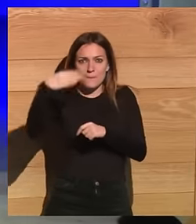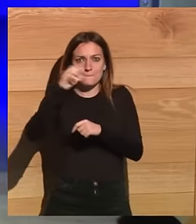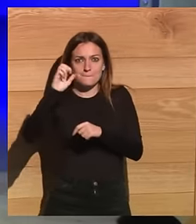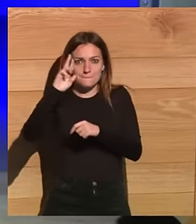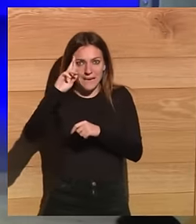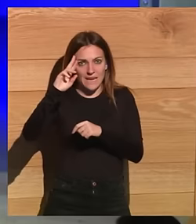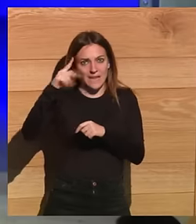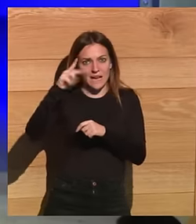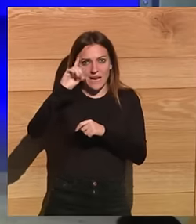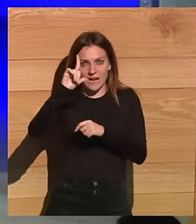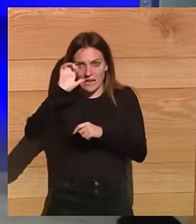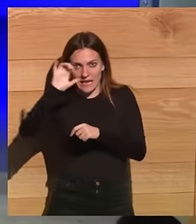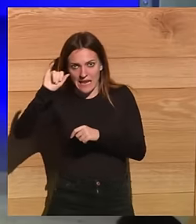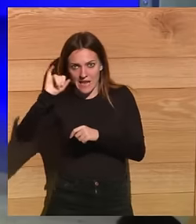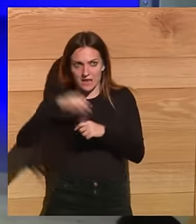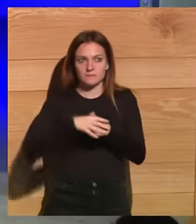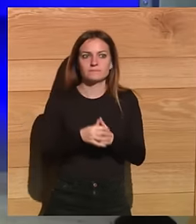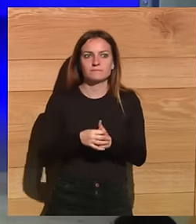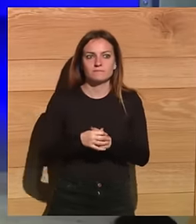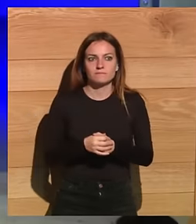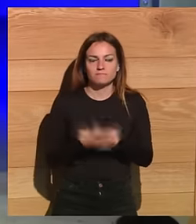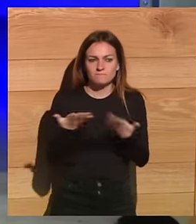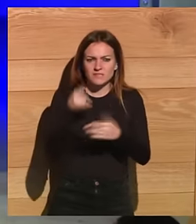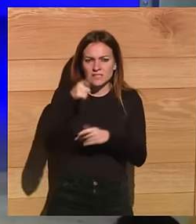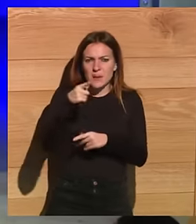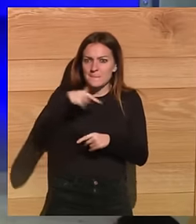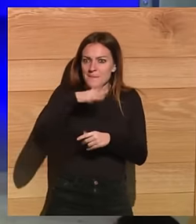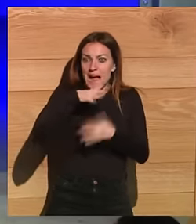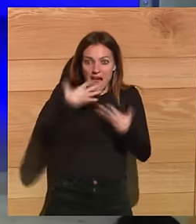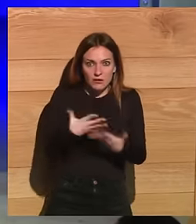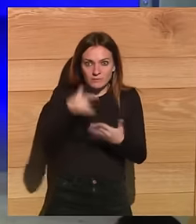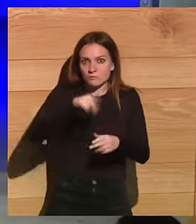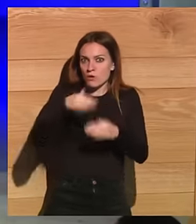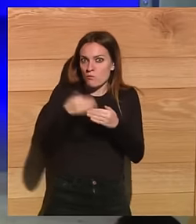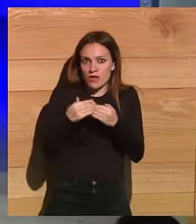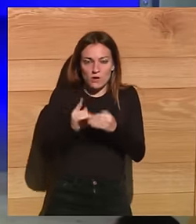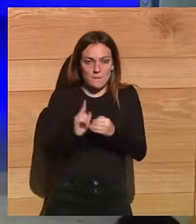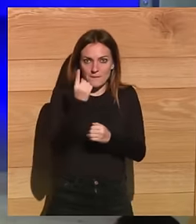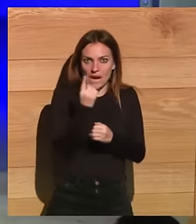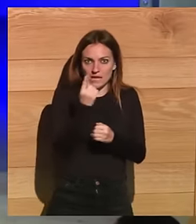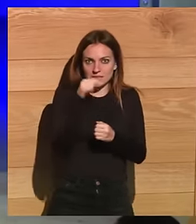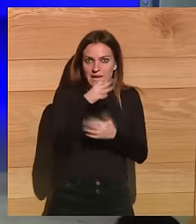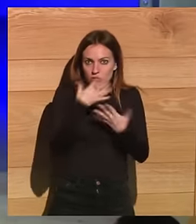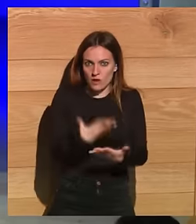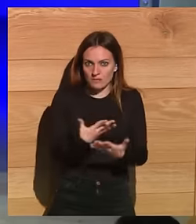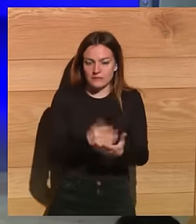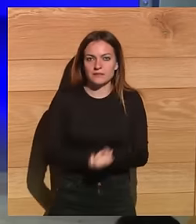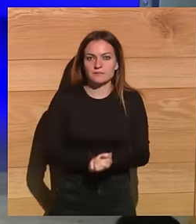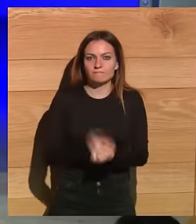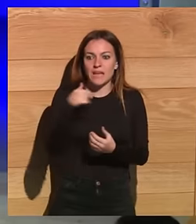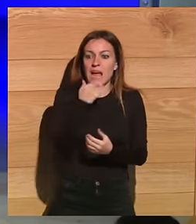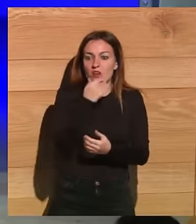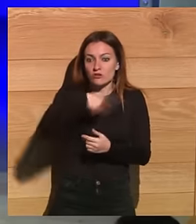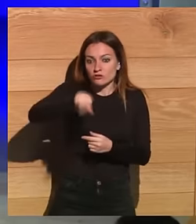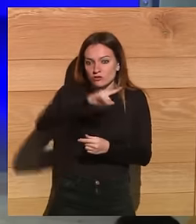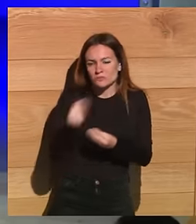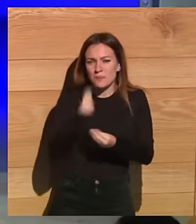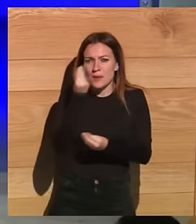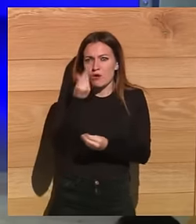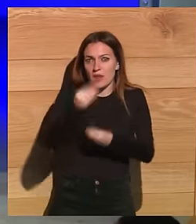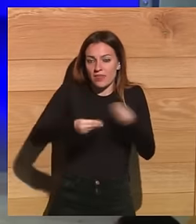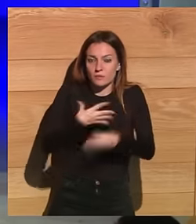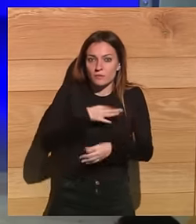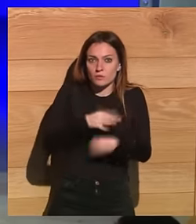Alexander Hughes y Jackass, y esto, bueno, sigue siendo lo más moderno, lo mejor que podemos hacer a día de hoy. Una cosa que vamos a hacer mejor